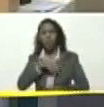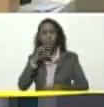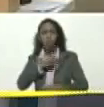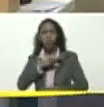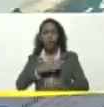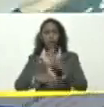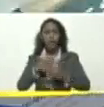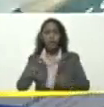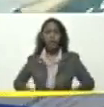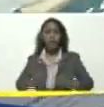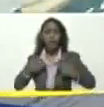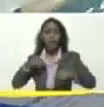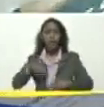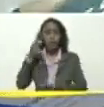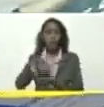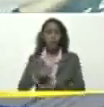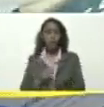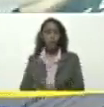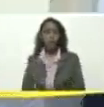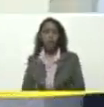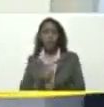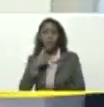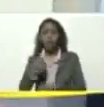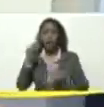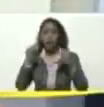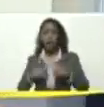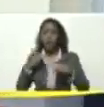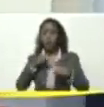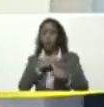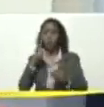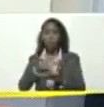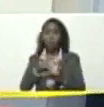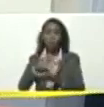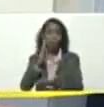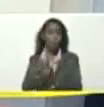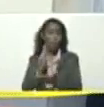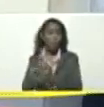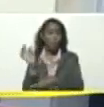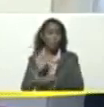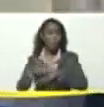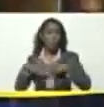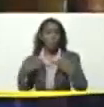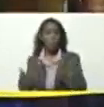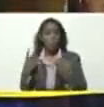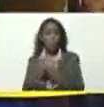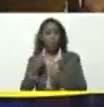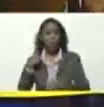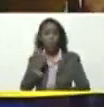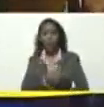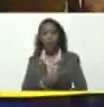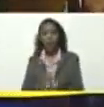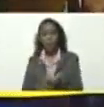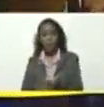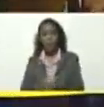hacen vida en este estado. Decirle que aquí estamos presentes, como siempre, en función, junto con nuestros hermanos venezolanos, de